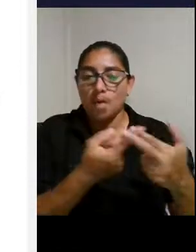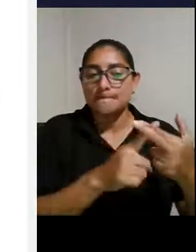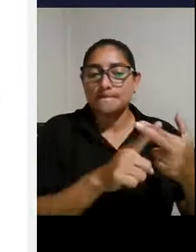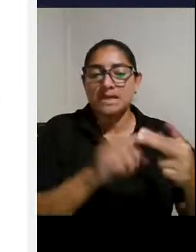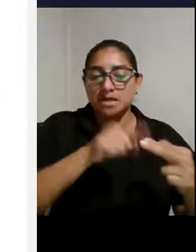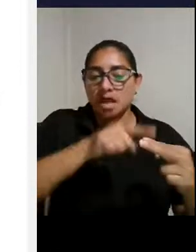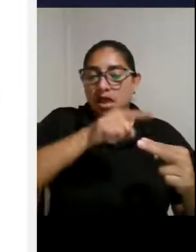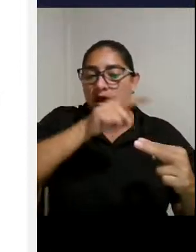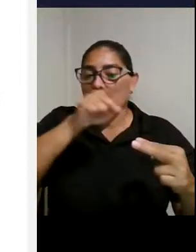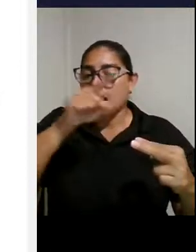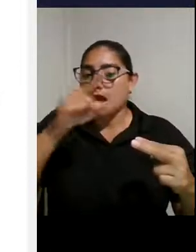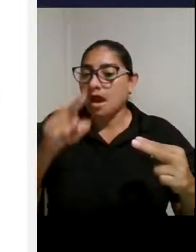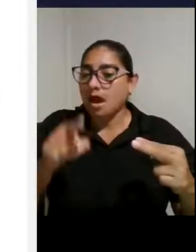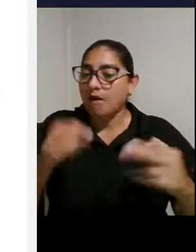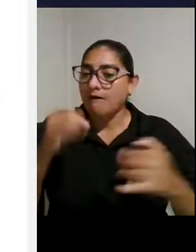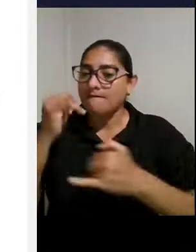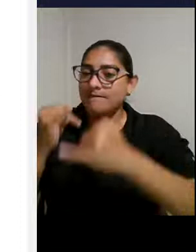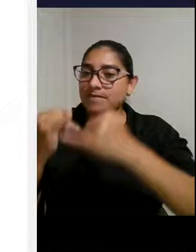podemos decirle el valor final.